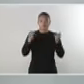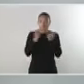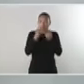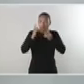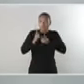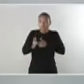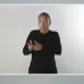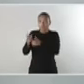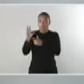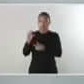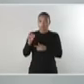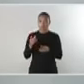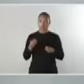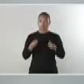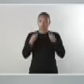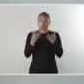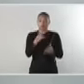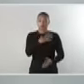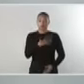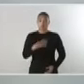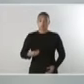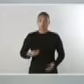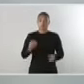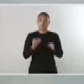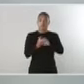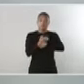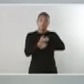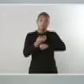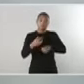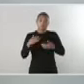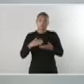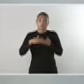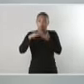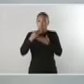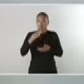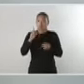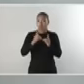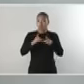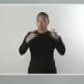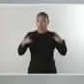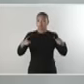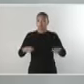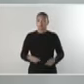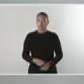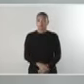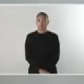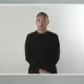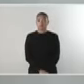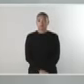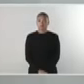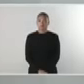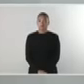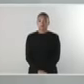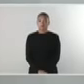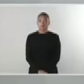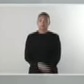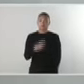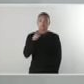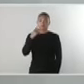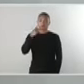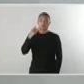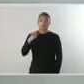dejémosle a nuestros hijos un estado sustentable y de desarrollo tiene el uso de la